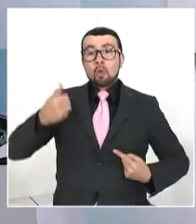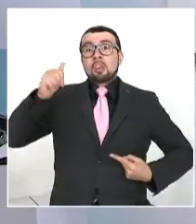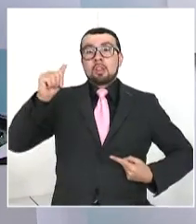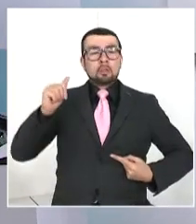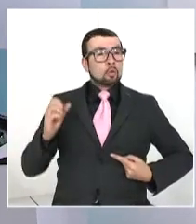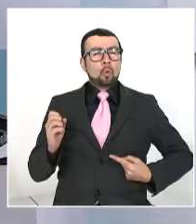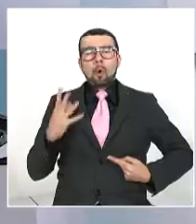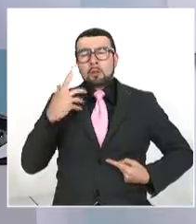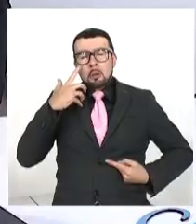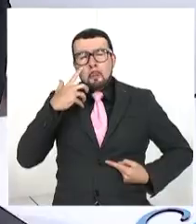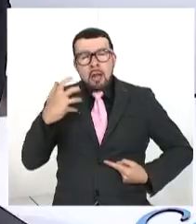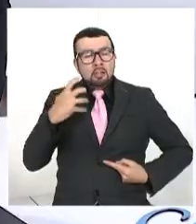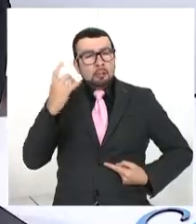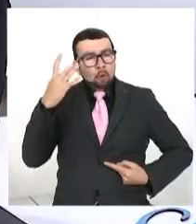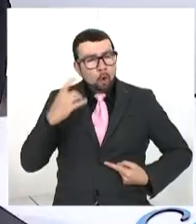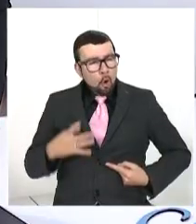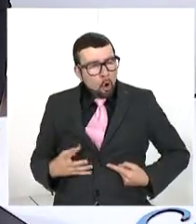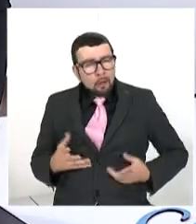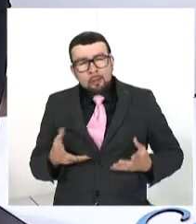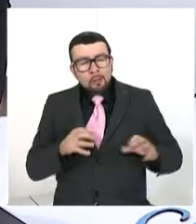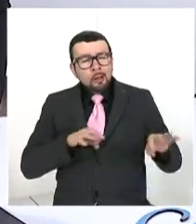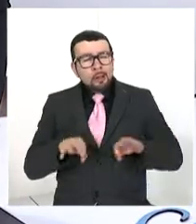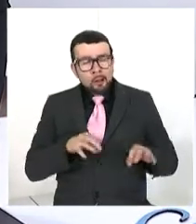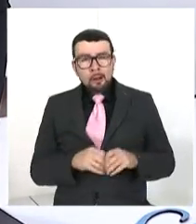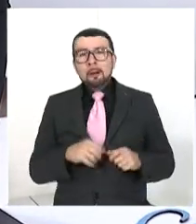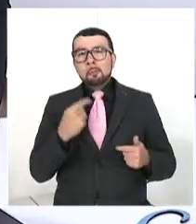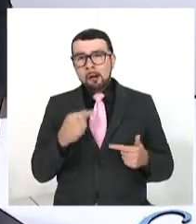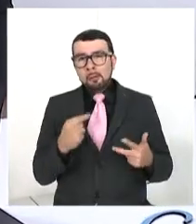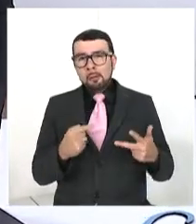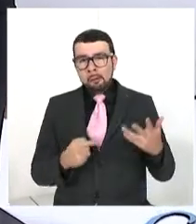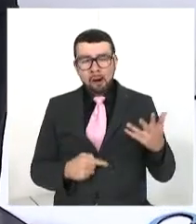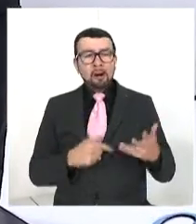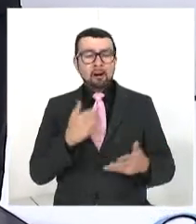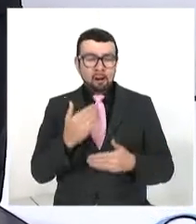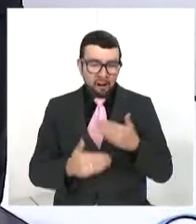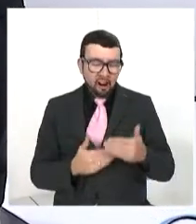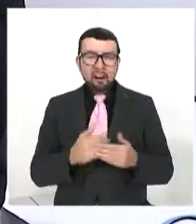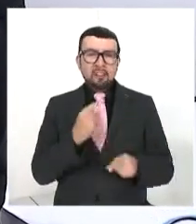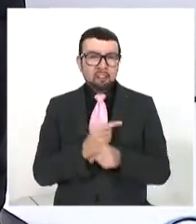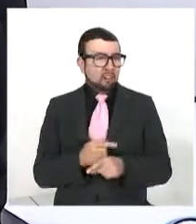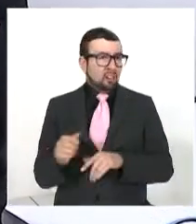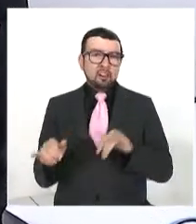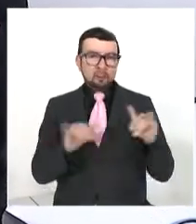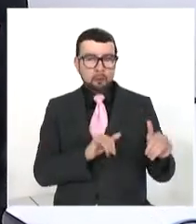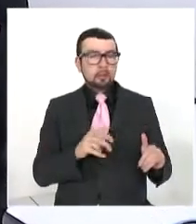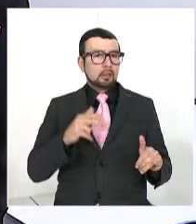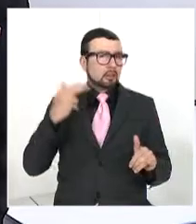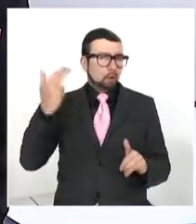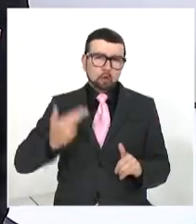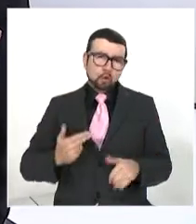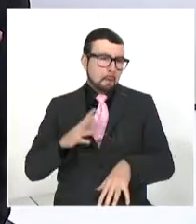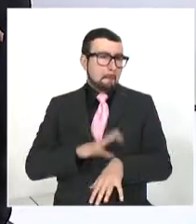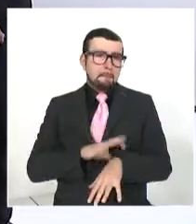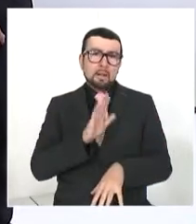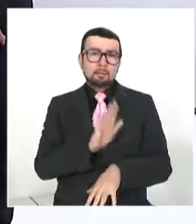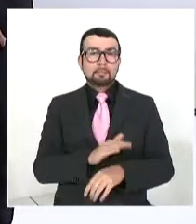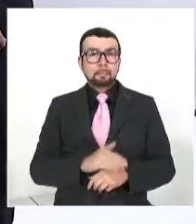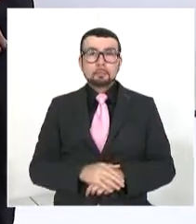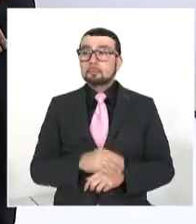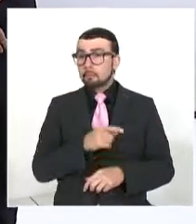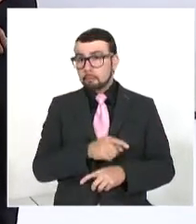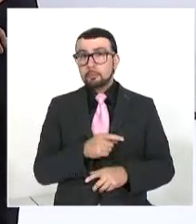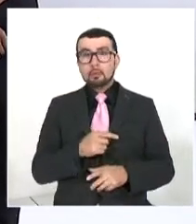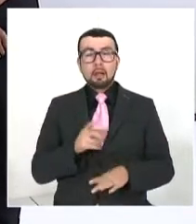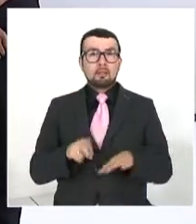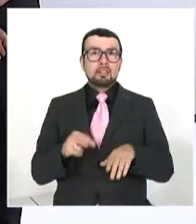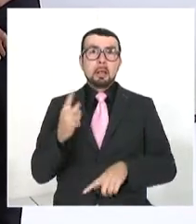Bueno, es una serie de ítems que vamos desarrollando. Una historia clínica. Sí, nos llevamos hasta